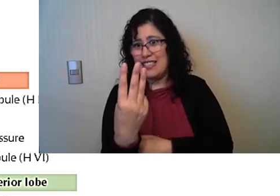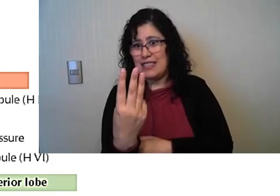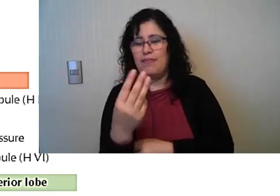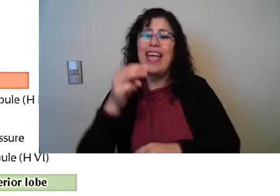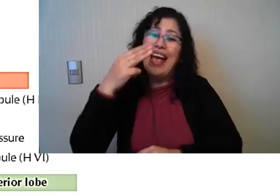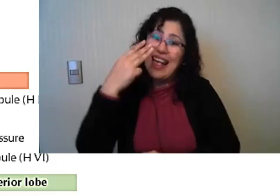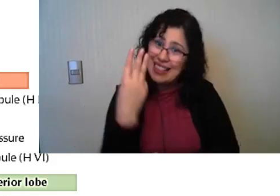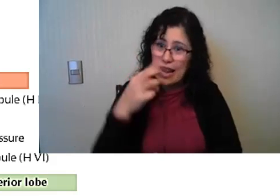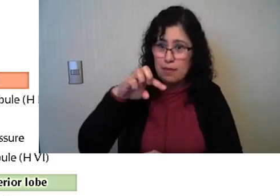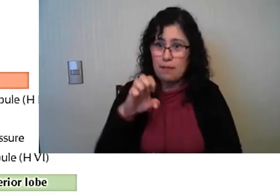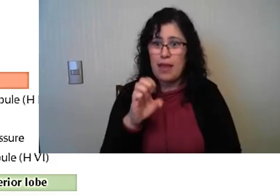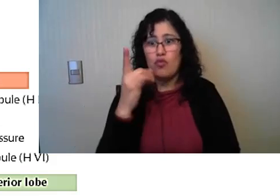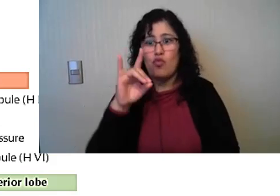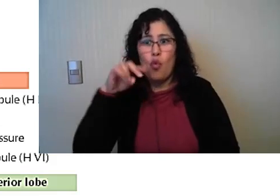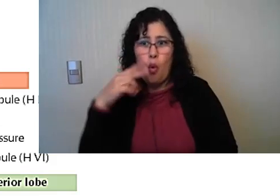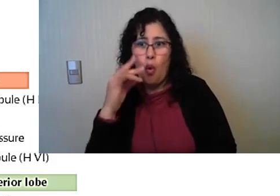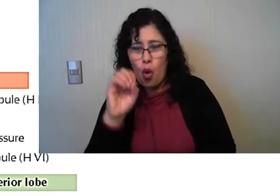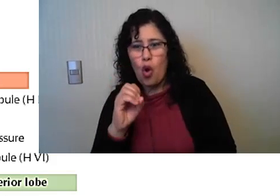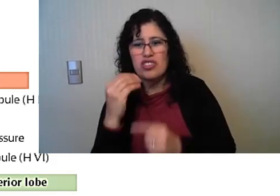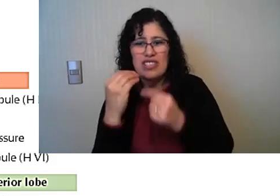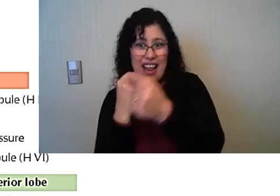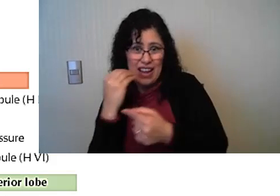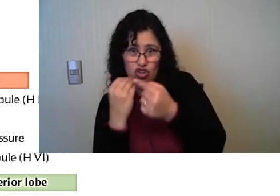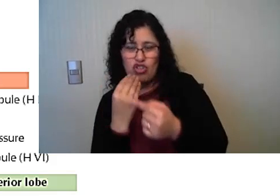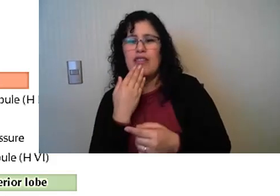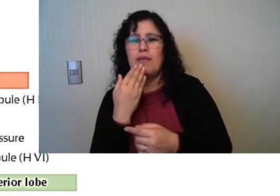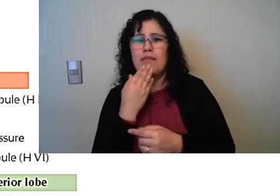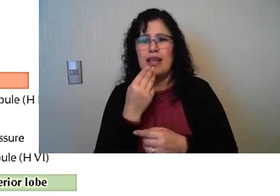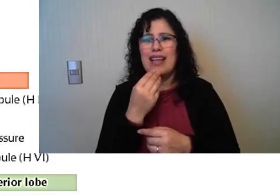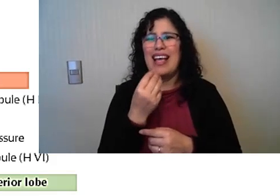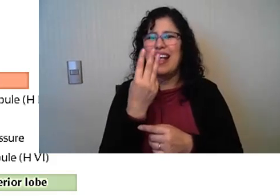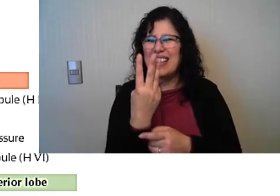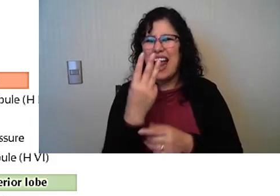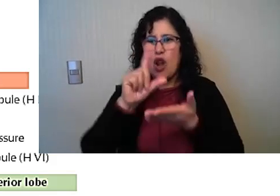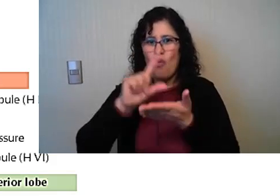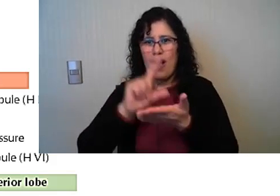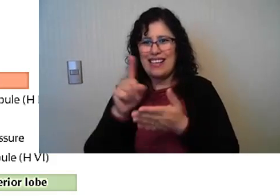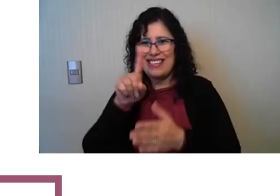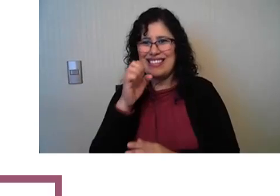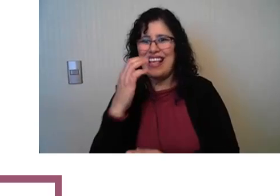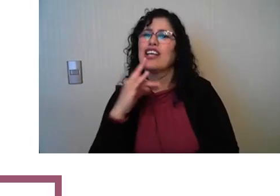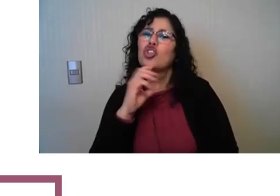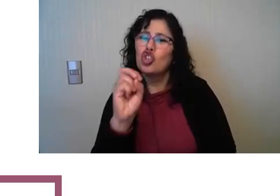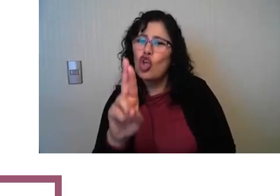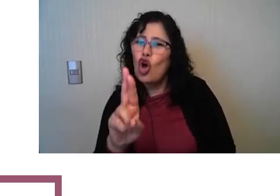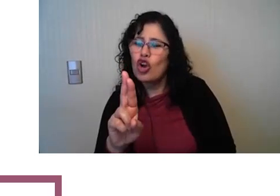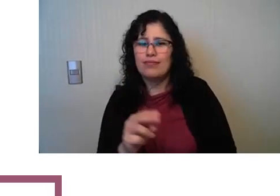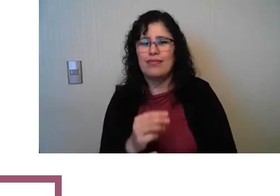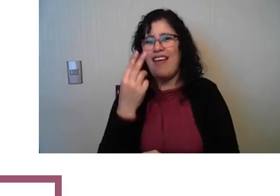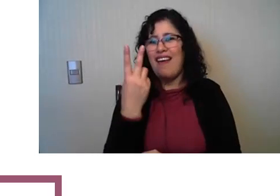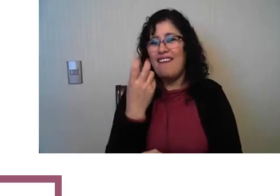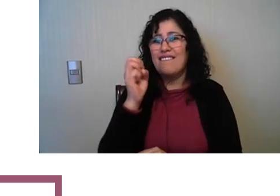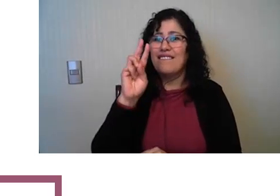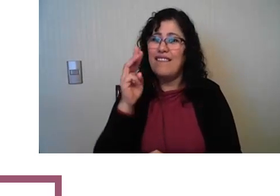cerebelosos, tres sectores vermis y dos hemisferios cerebelosos. ¿Ya? Acá tienen